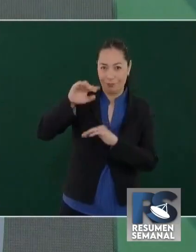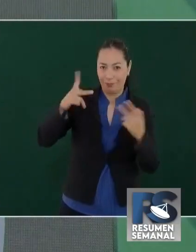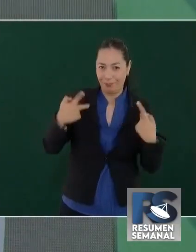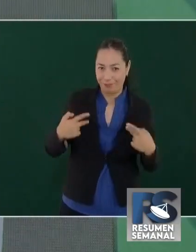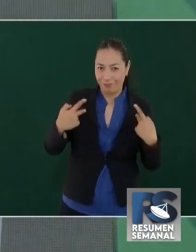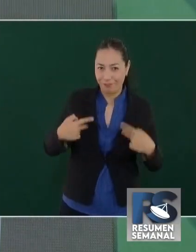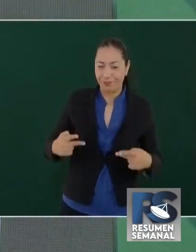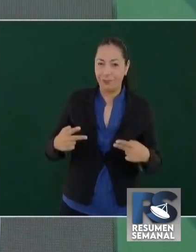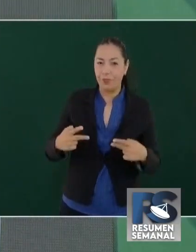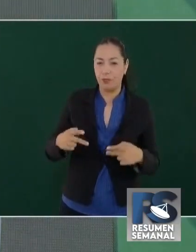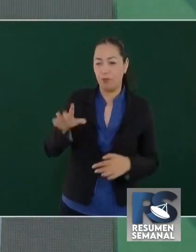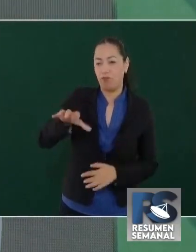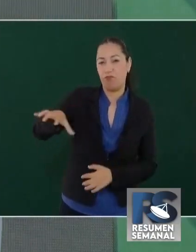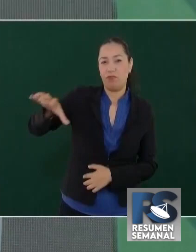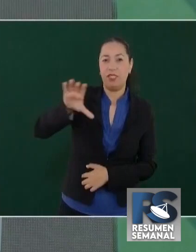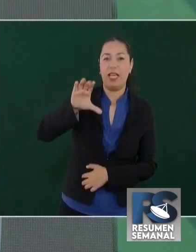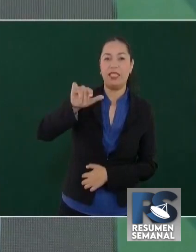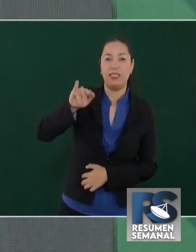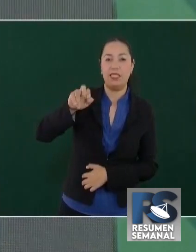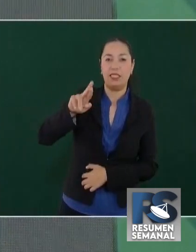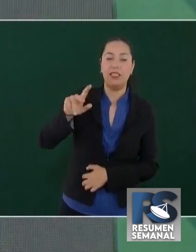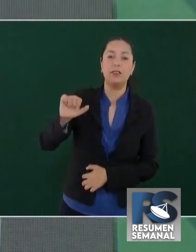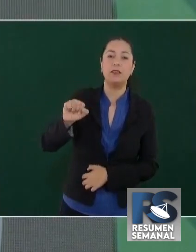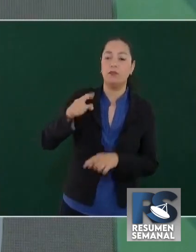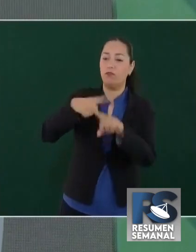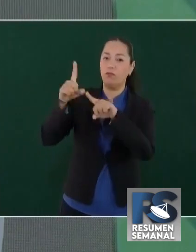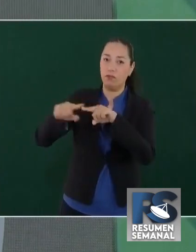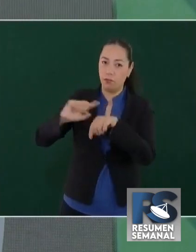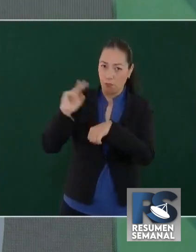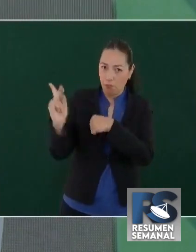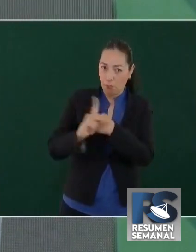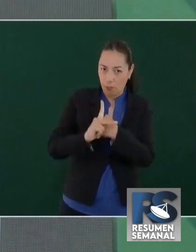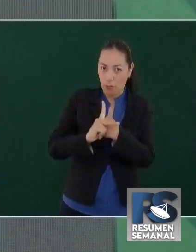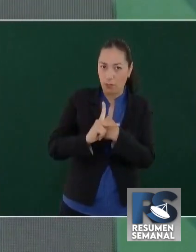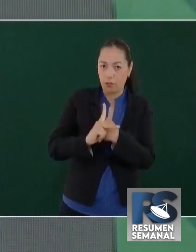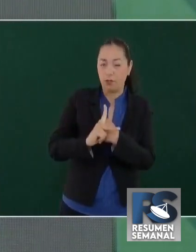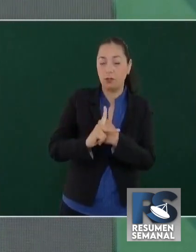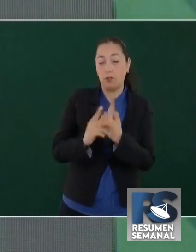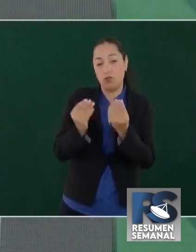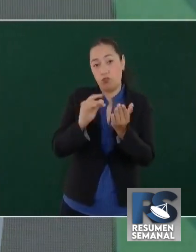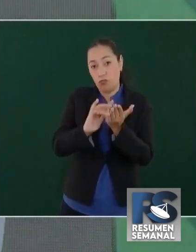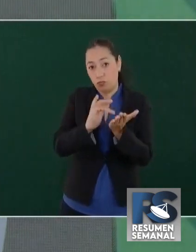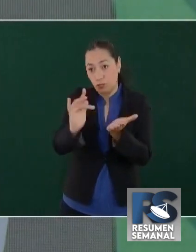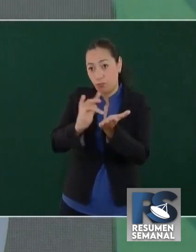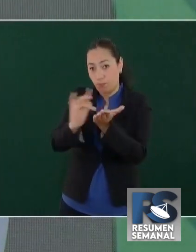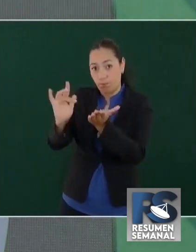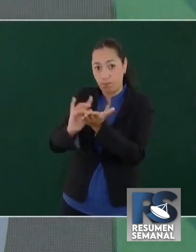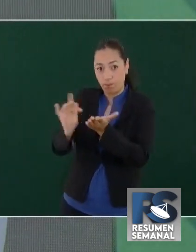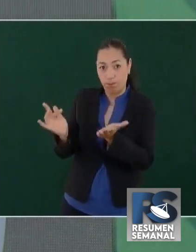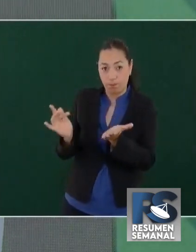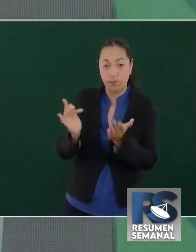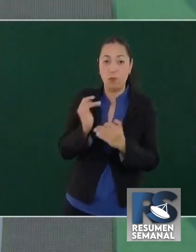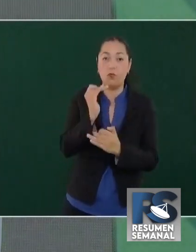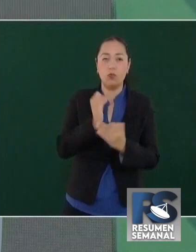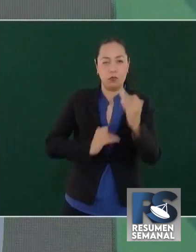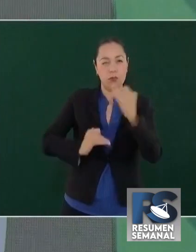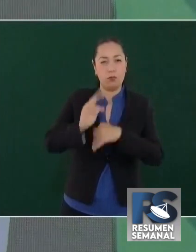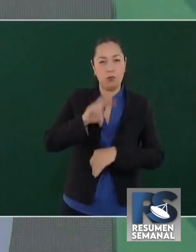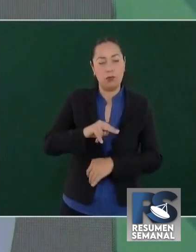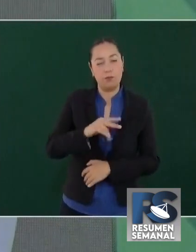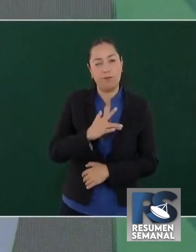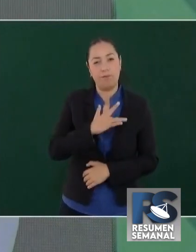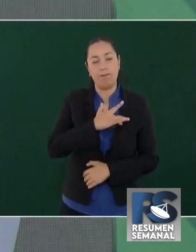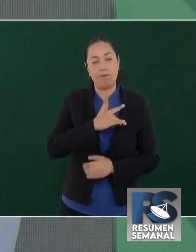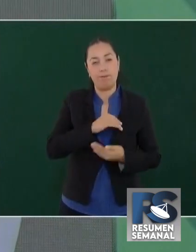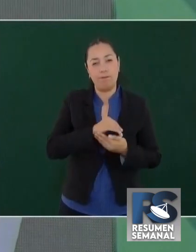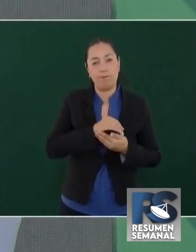Mexicana las gobernadoras y gobernadores de la 4t mediante un desplegado mostraron su apoyo al presidente